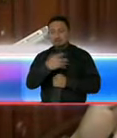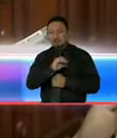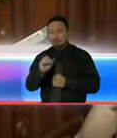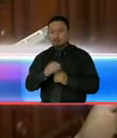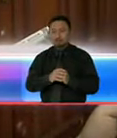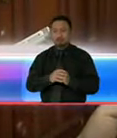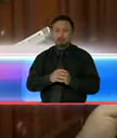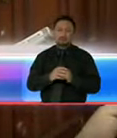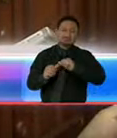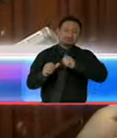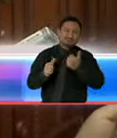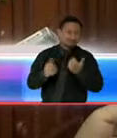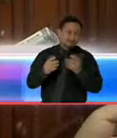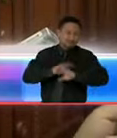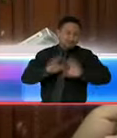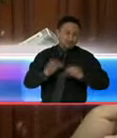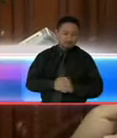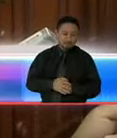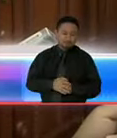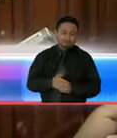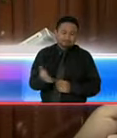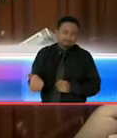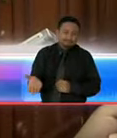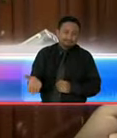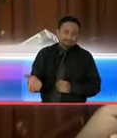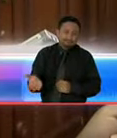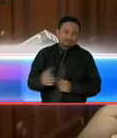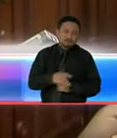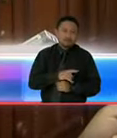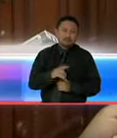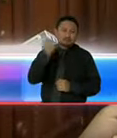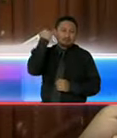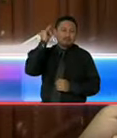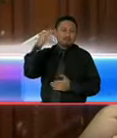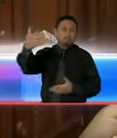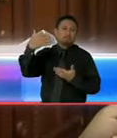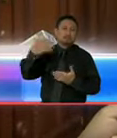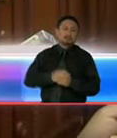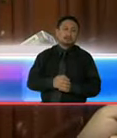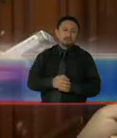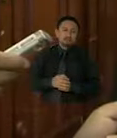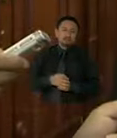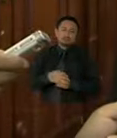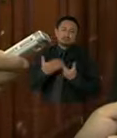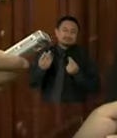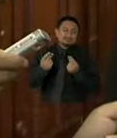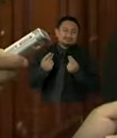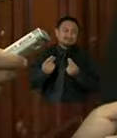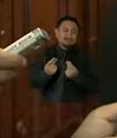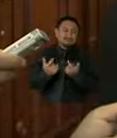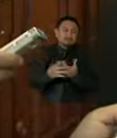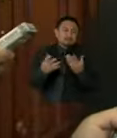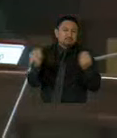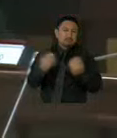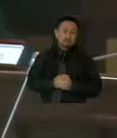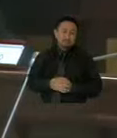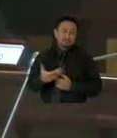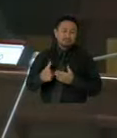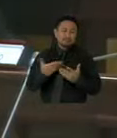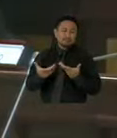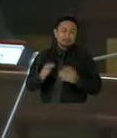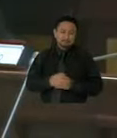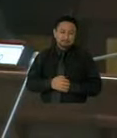de decirlo. Eso simplemente es una posición política que pasará pronto. Eso no es determinante.